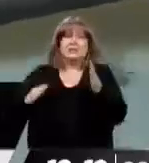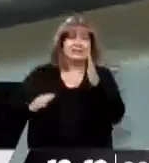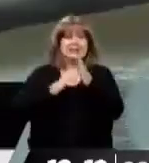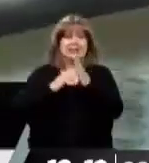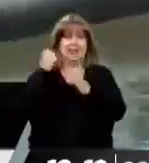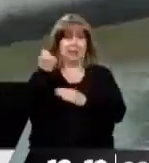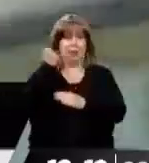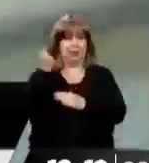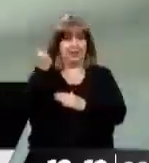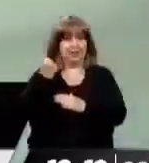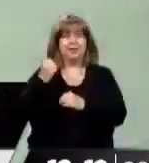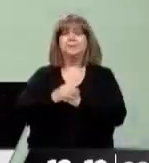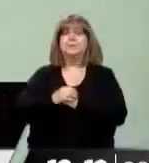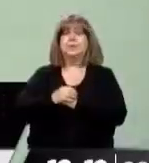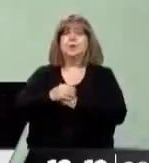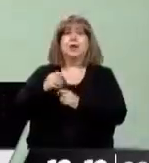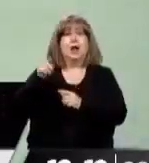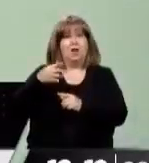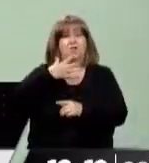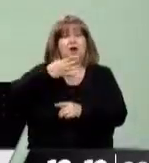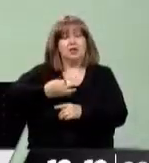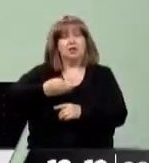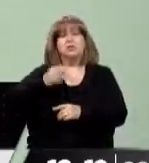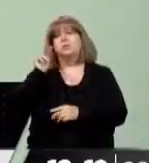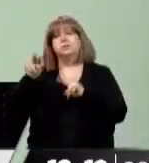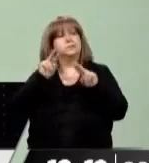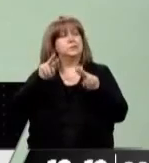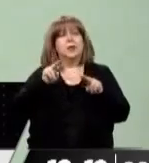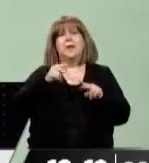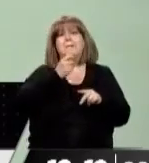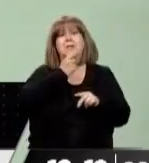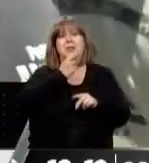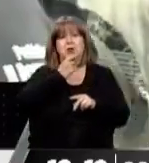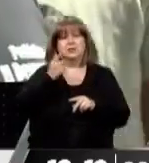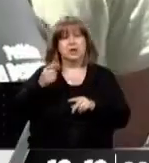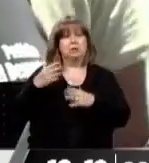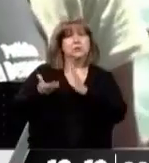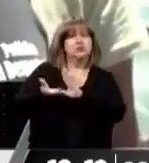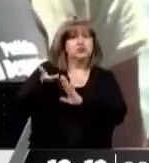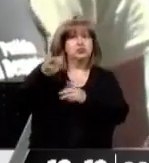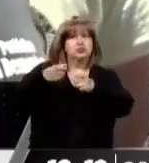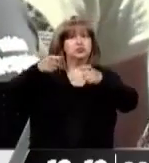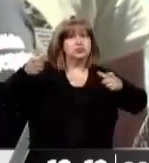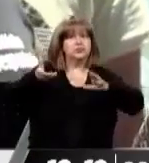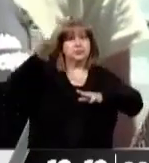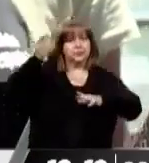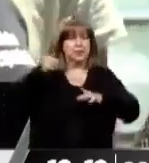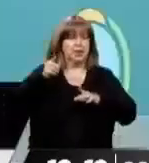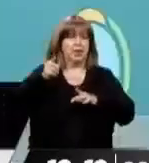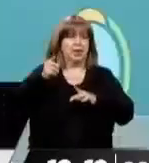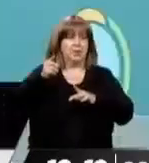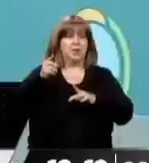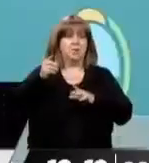no hay duda de que los mendocinos están mucho mejor productivamente, laboralmente, en términos turísticos y también en materia de obra pública, que lo que estuvieron en